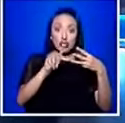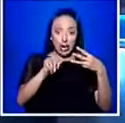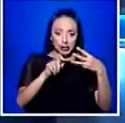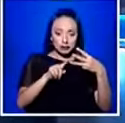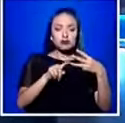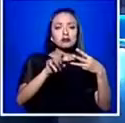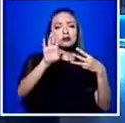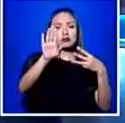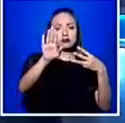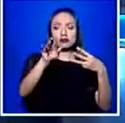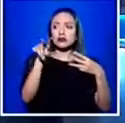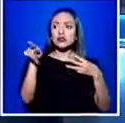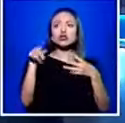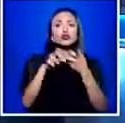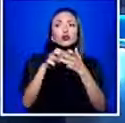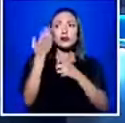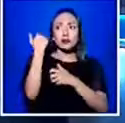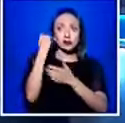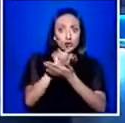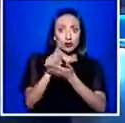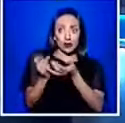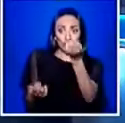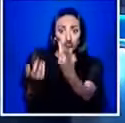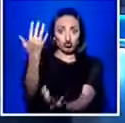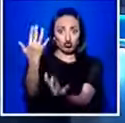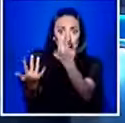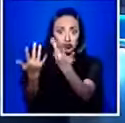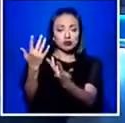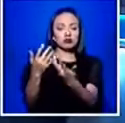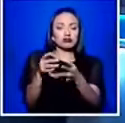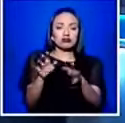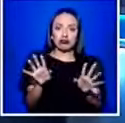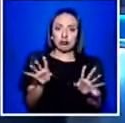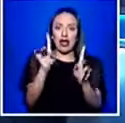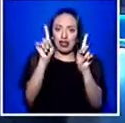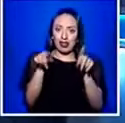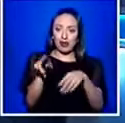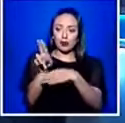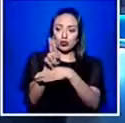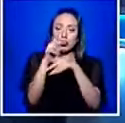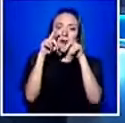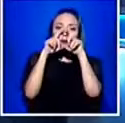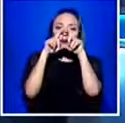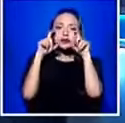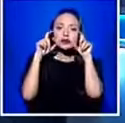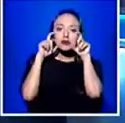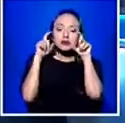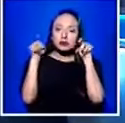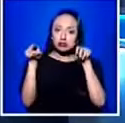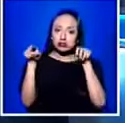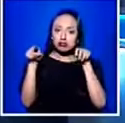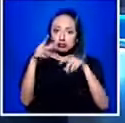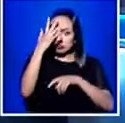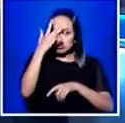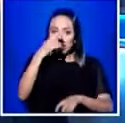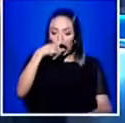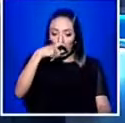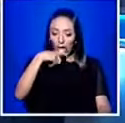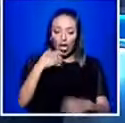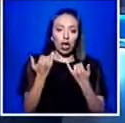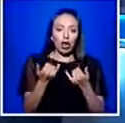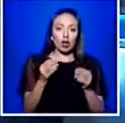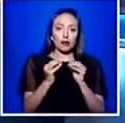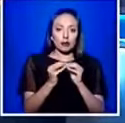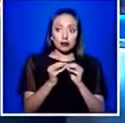uso constante de mascarilla porque las enfermedades respiratorias incrementaron en zonas donde ocurrieron estas emergencias. Incluso desde